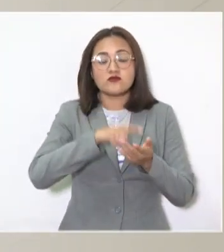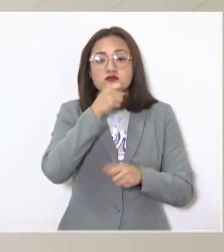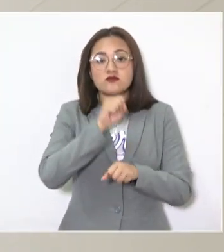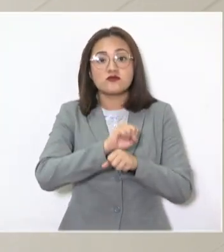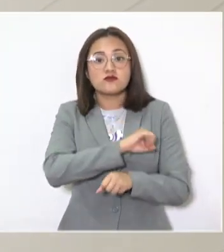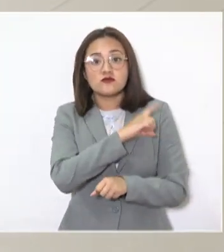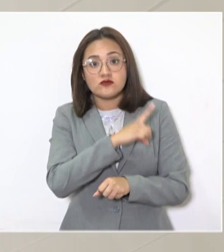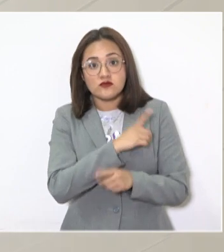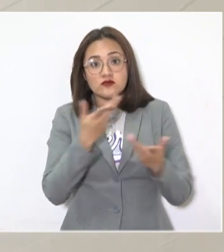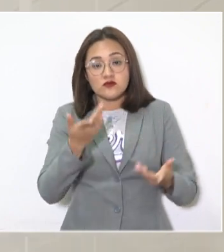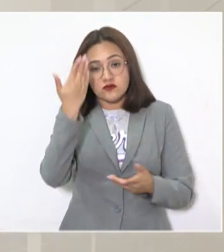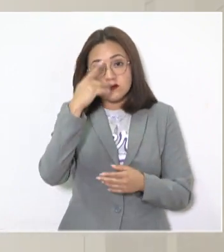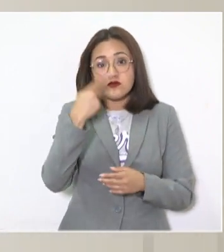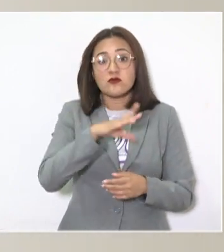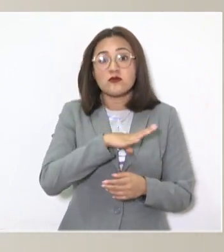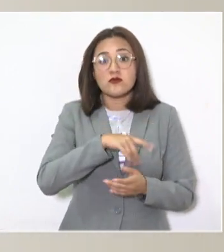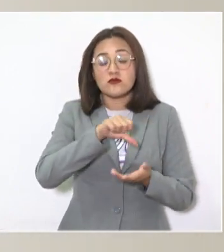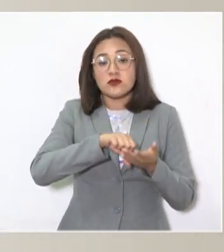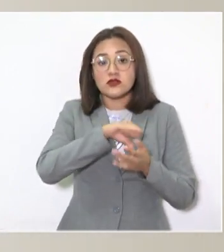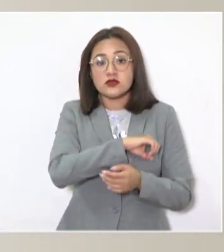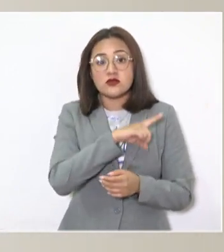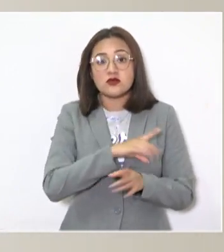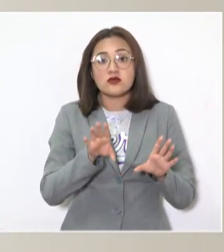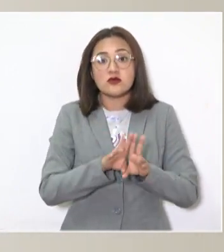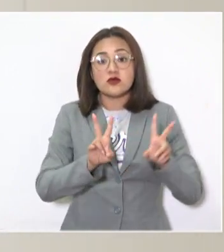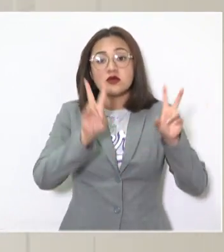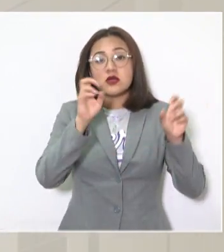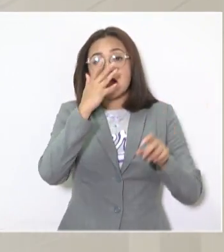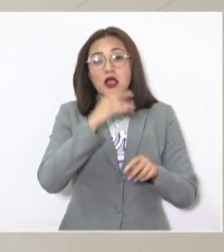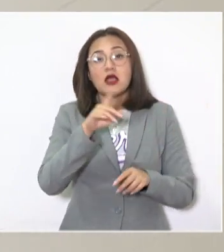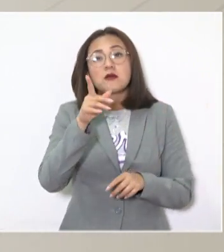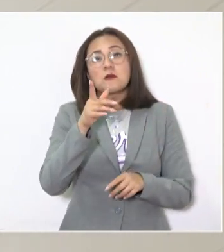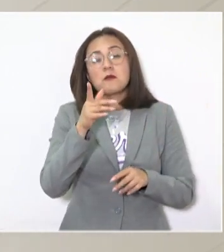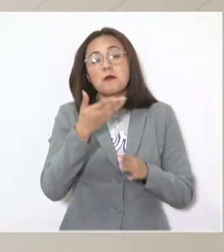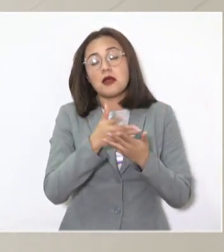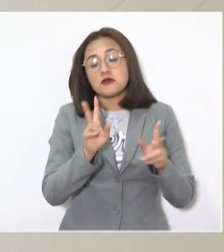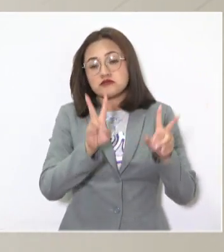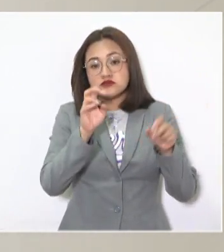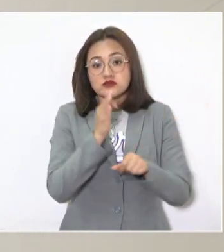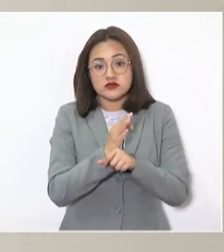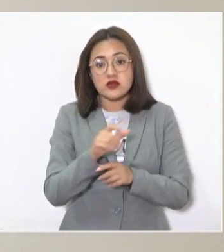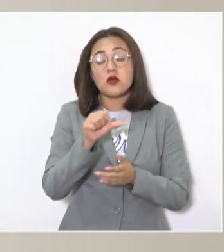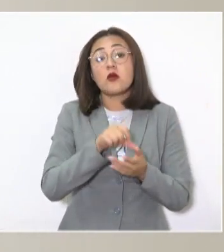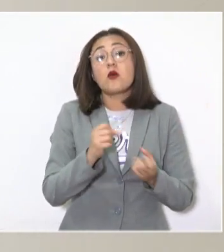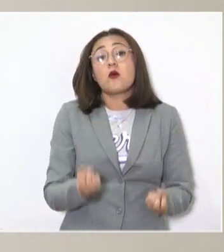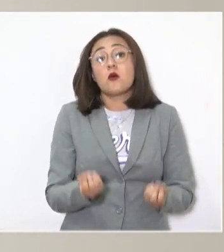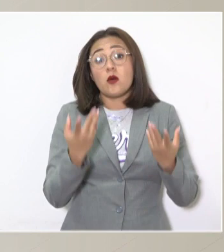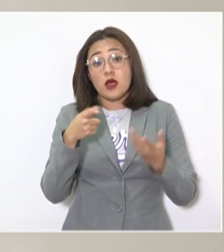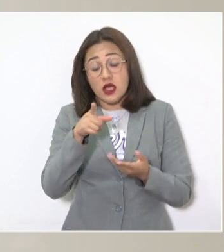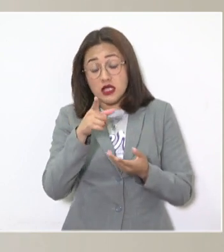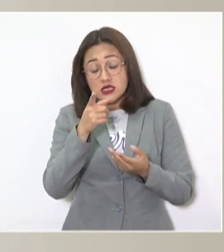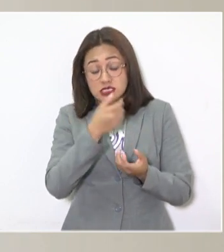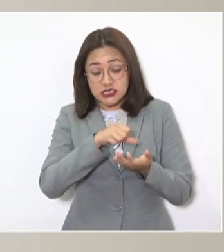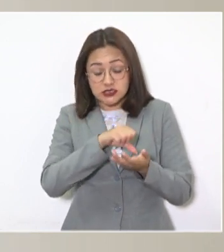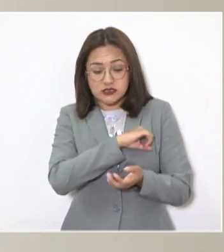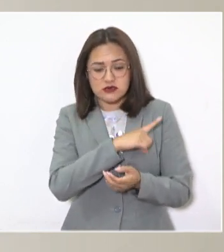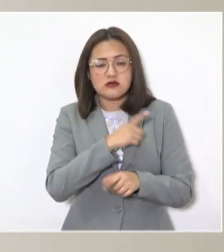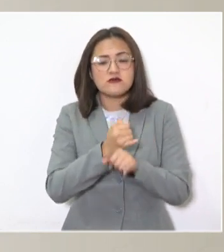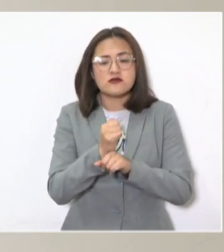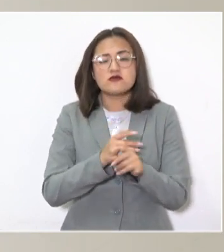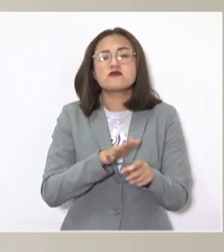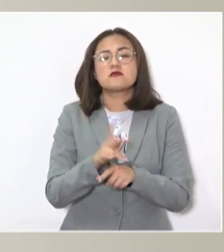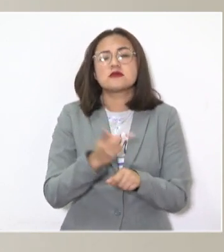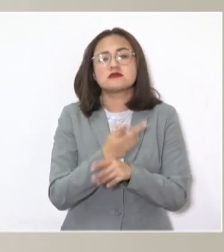Salud, que había centros de salud como Elefantes Blancos. Preguntar cuántos centros de este tipo permanecen así y qué ha pasado con las